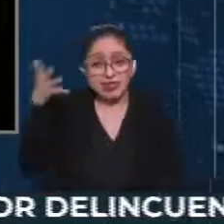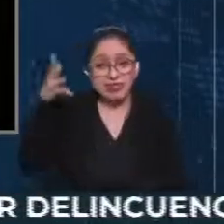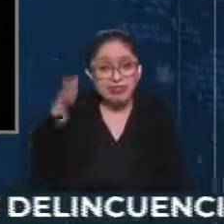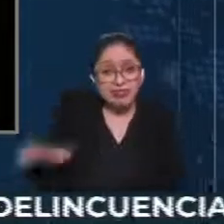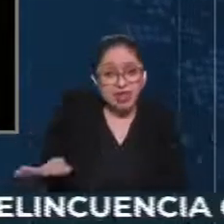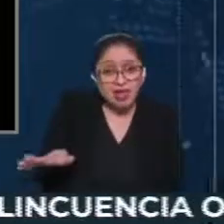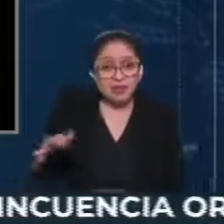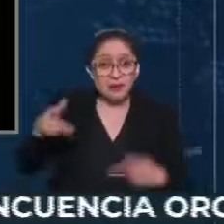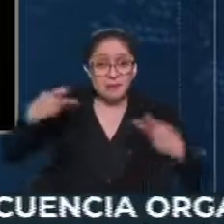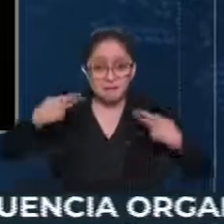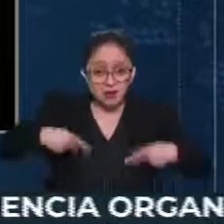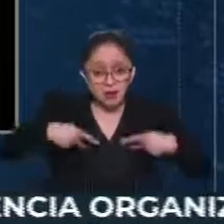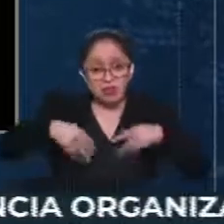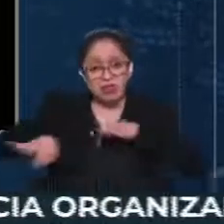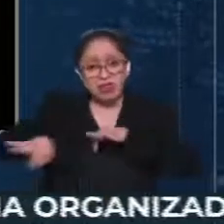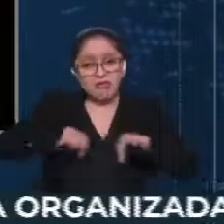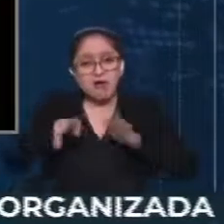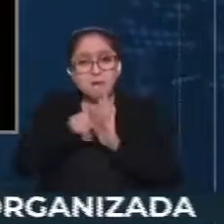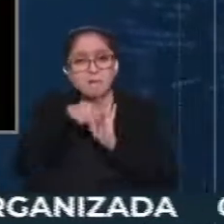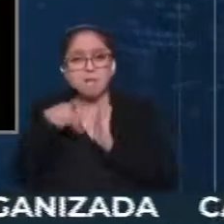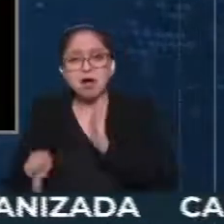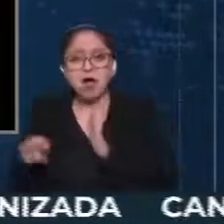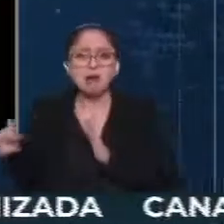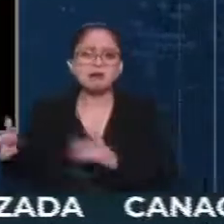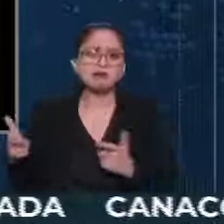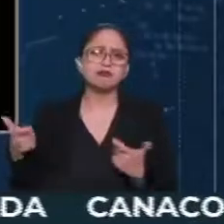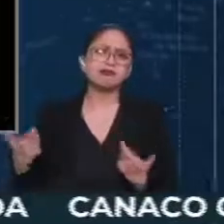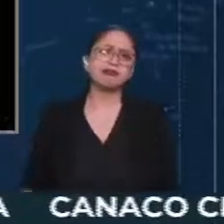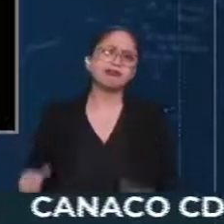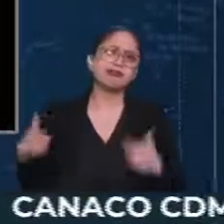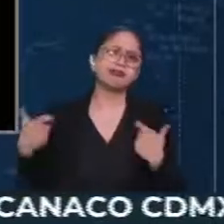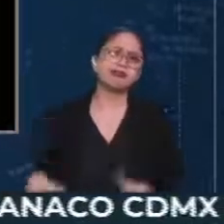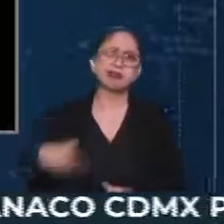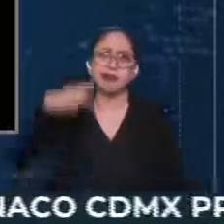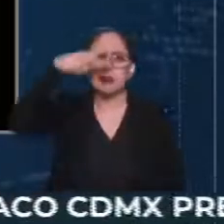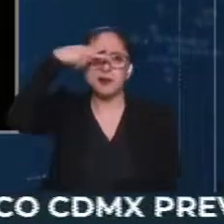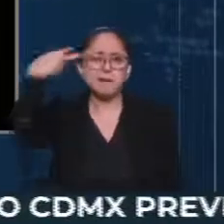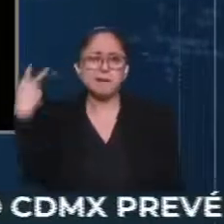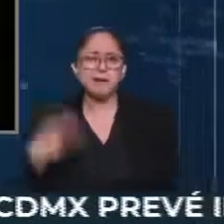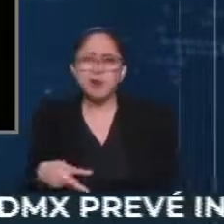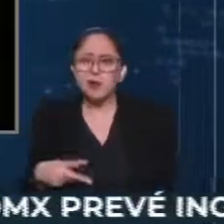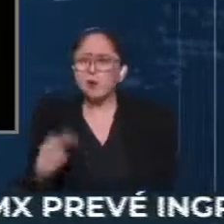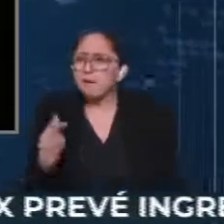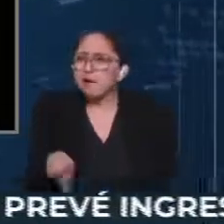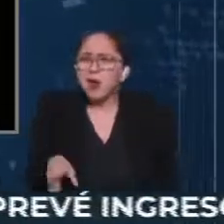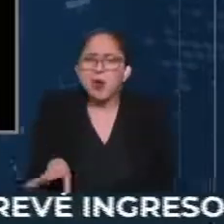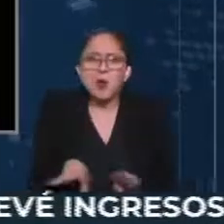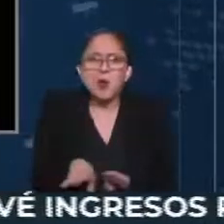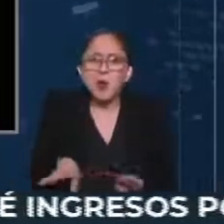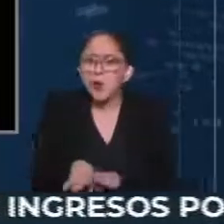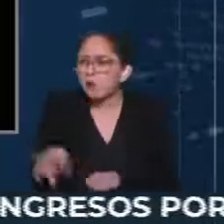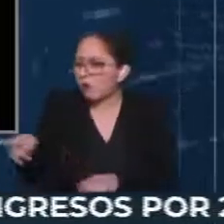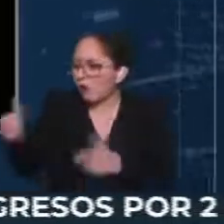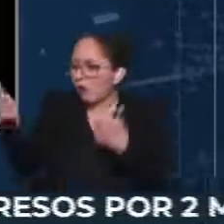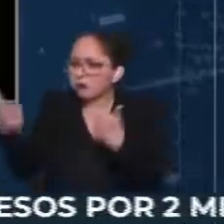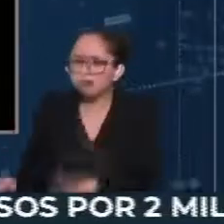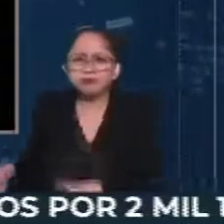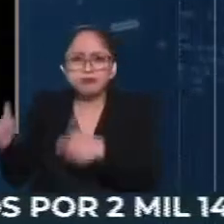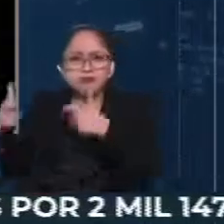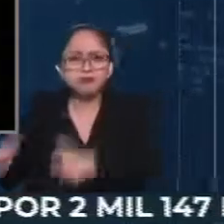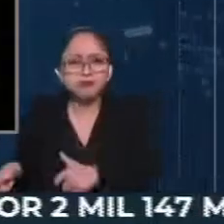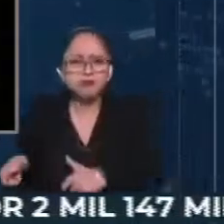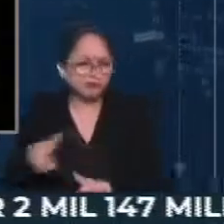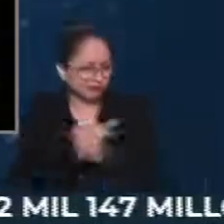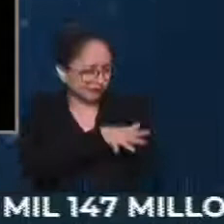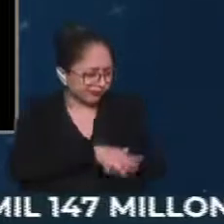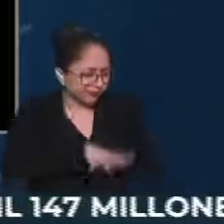del país. Esto es algo inaudito para un país como el nuestro, el tener una oligarquía